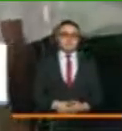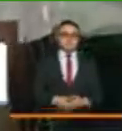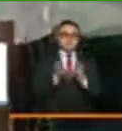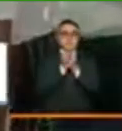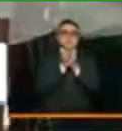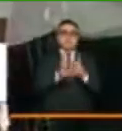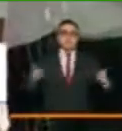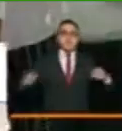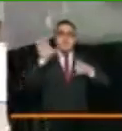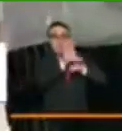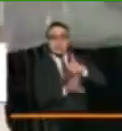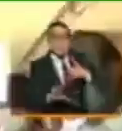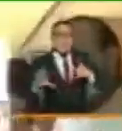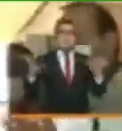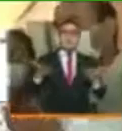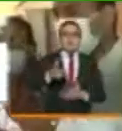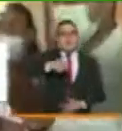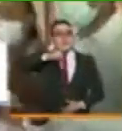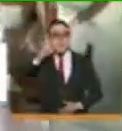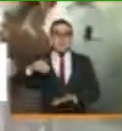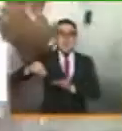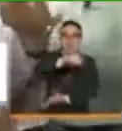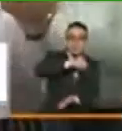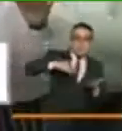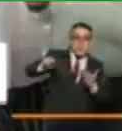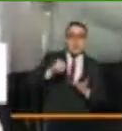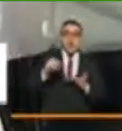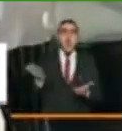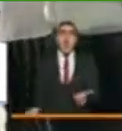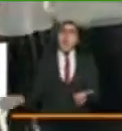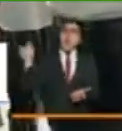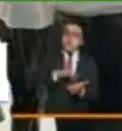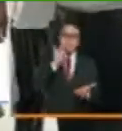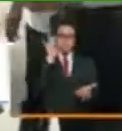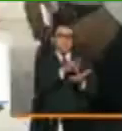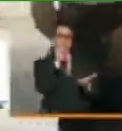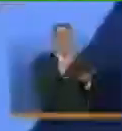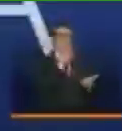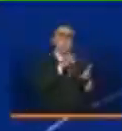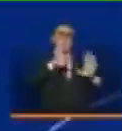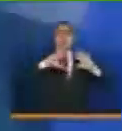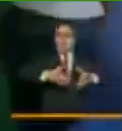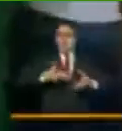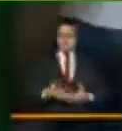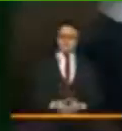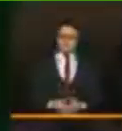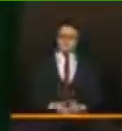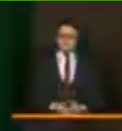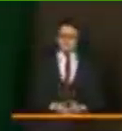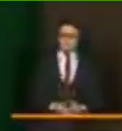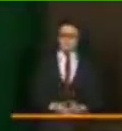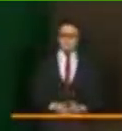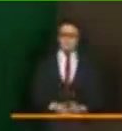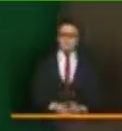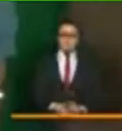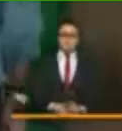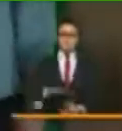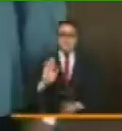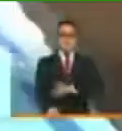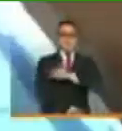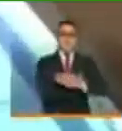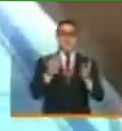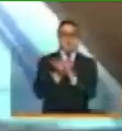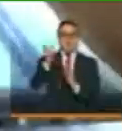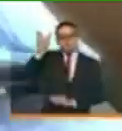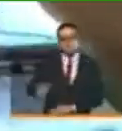Estudiantes de los departamentos de Caldas y Atlántico retomaron clases en alternancia. La ministra de